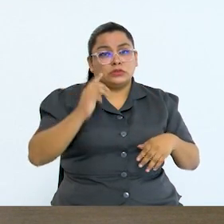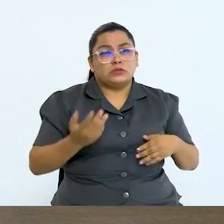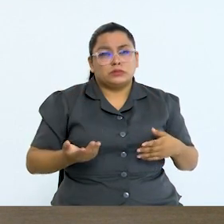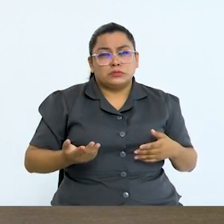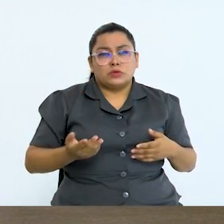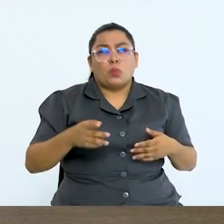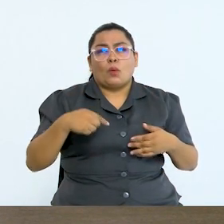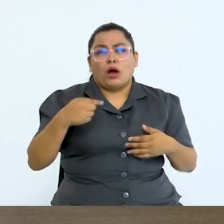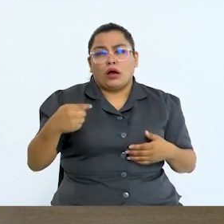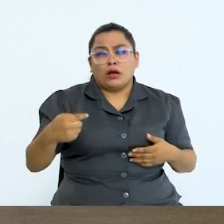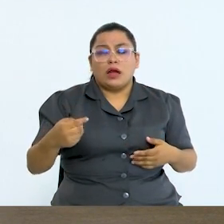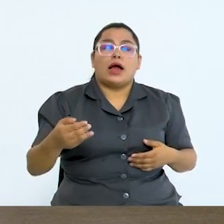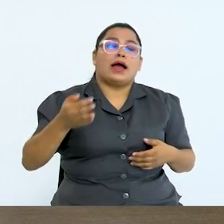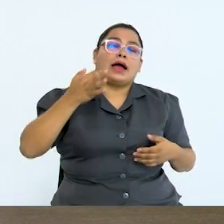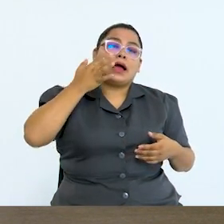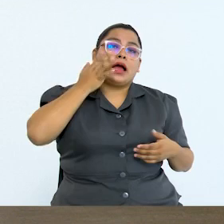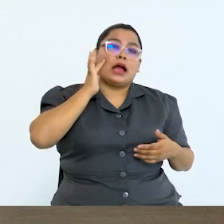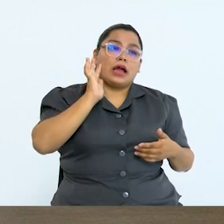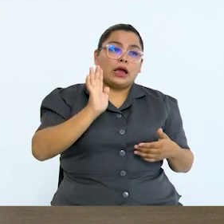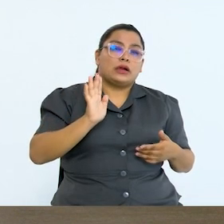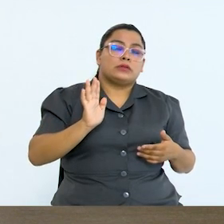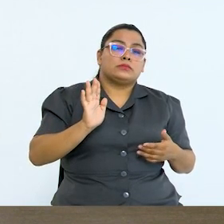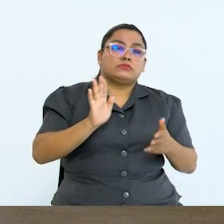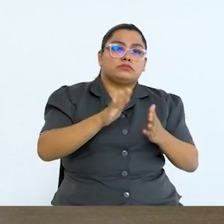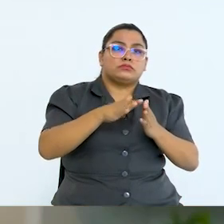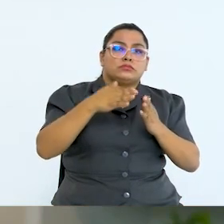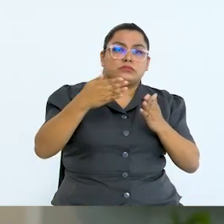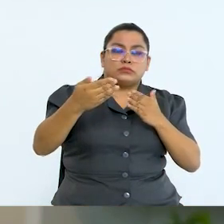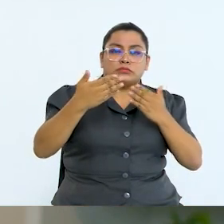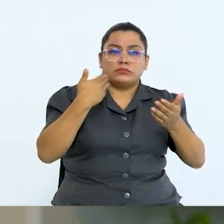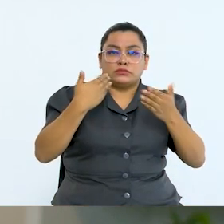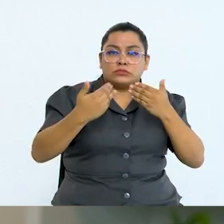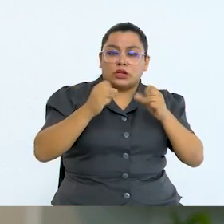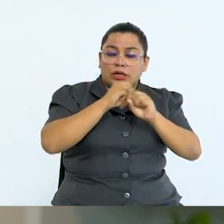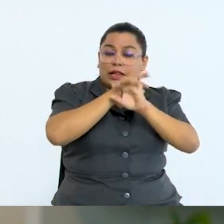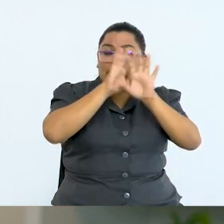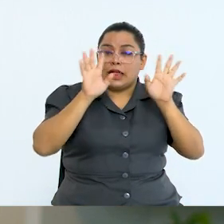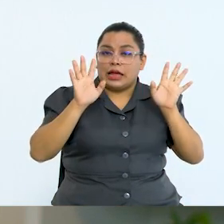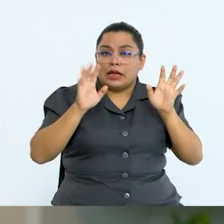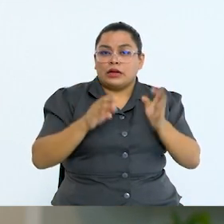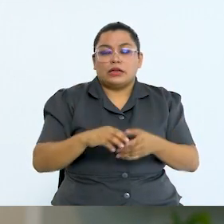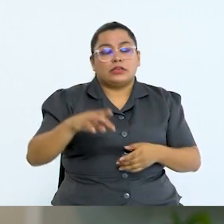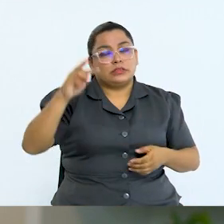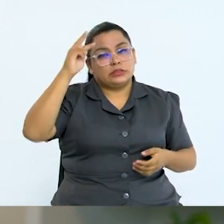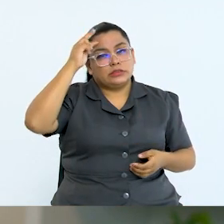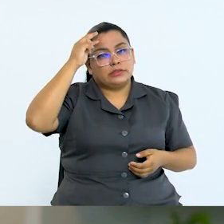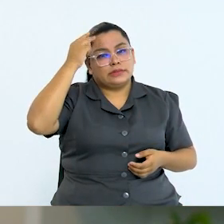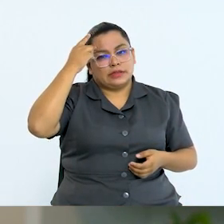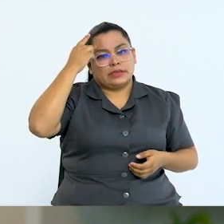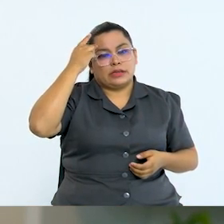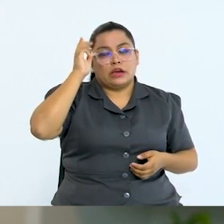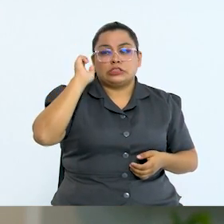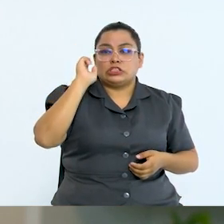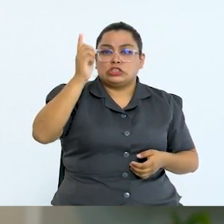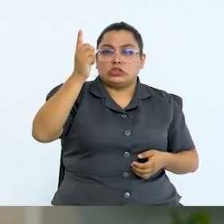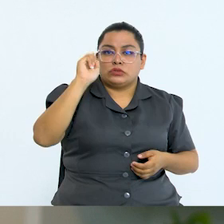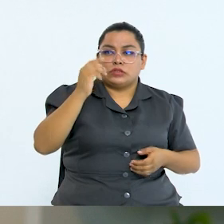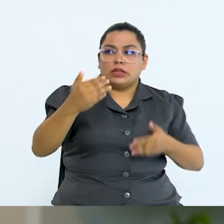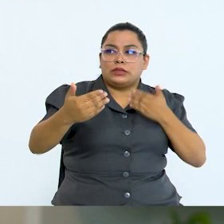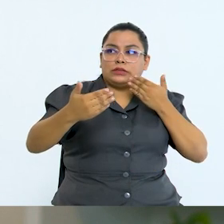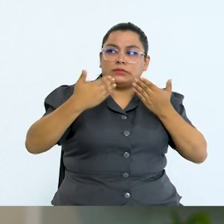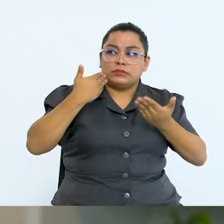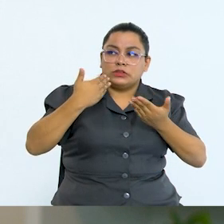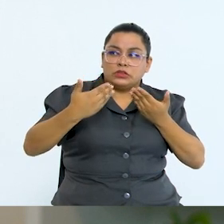ejemplo, se plantea la consigna de forma concisa. Es decir, cuando se proporcionan las indicaciones de